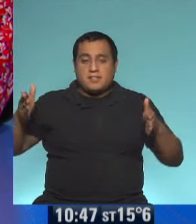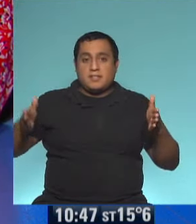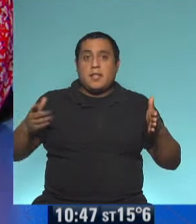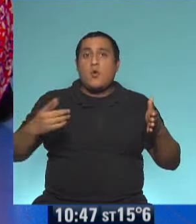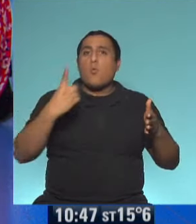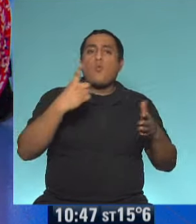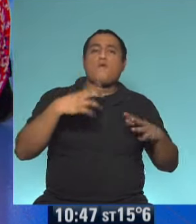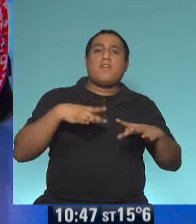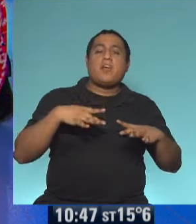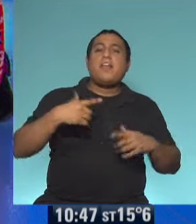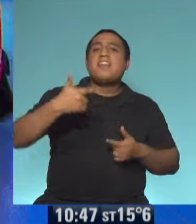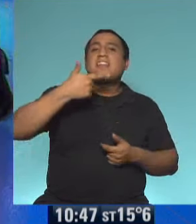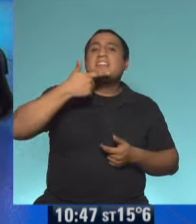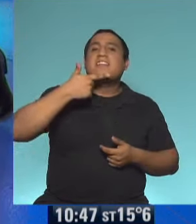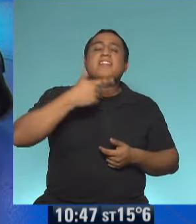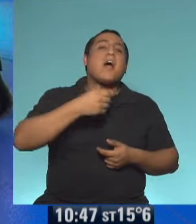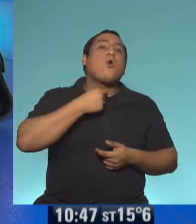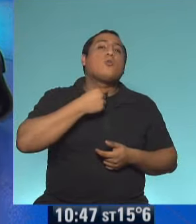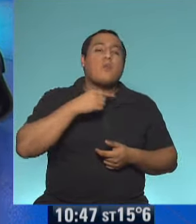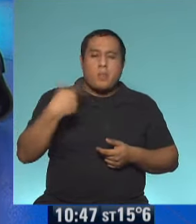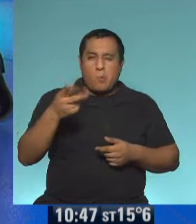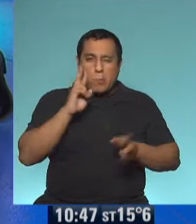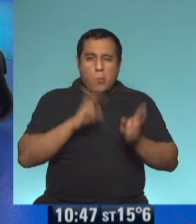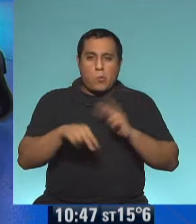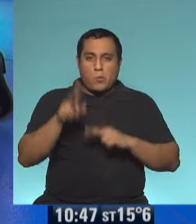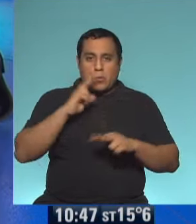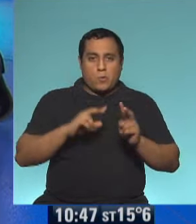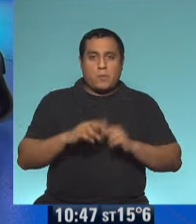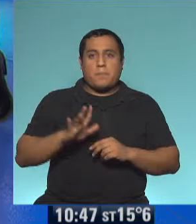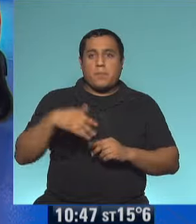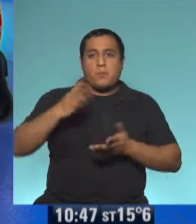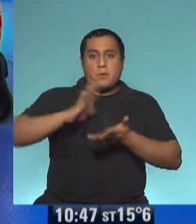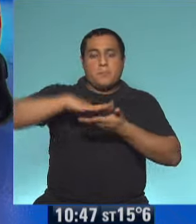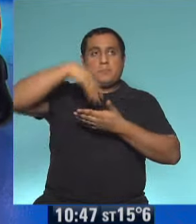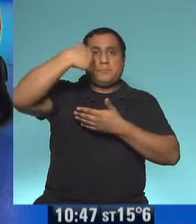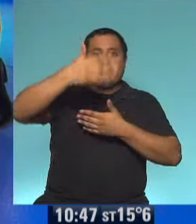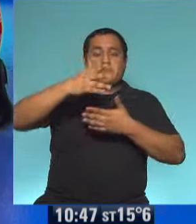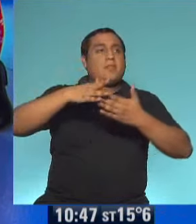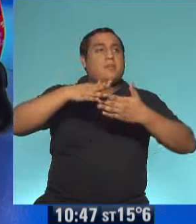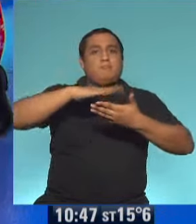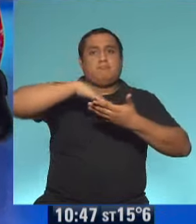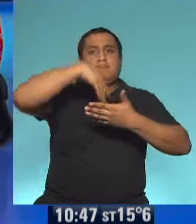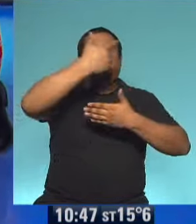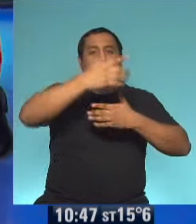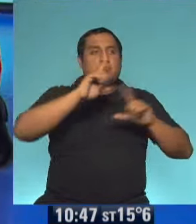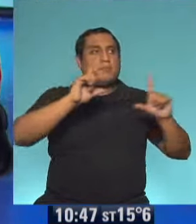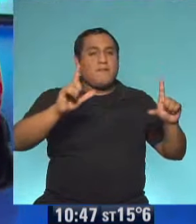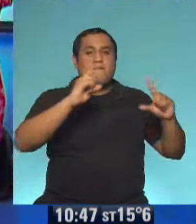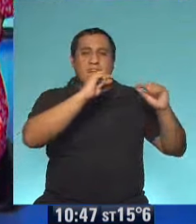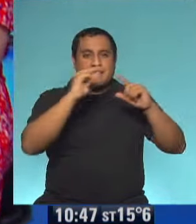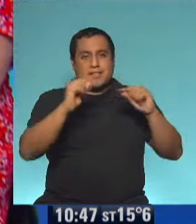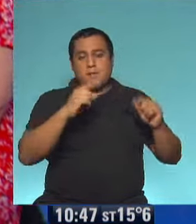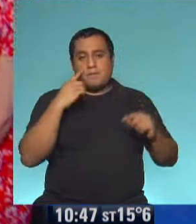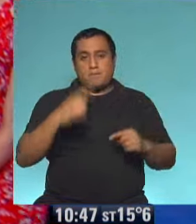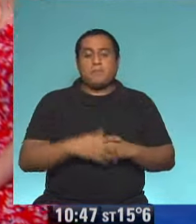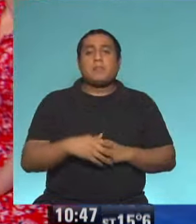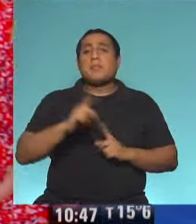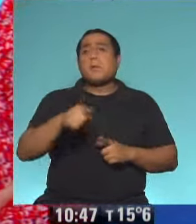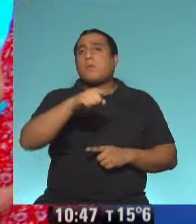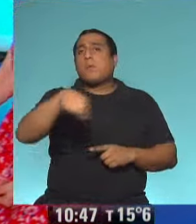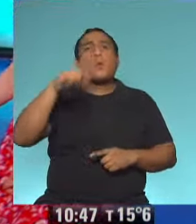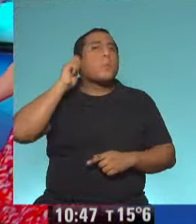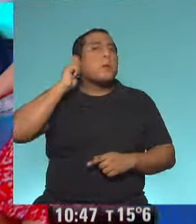que es el 17 tenemos de agosto. Tenemos un feriado, ahora lo vamos a buscar. Ahí que tenemos el calendario. Conmemora la muerte de San Martín. Ahí llegó el calendario. Y los amigos nos pueden decir sus cumpleaños.